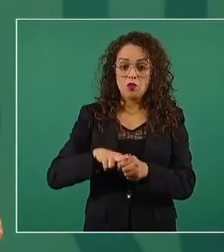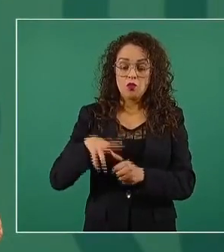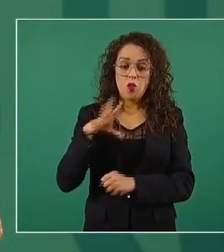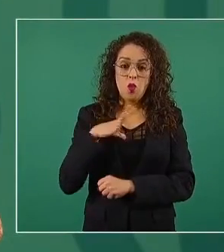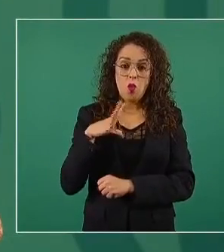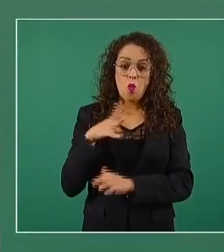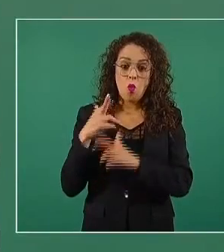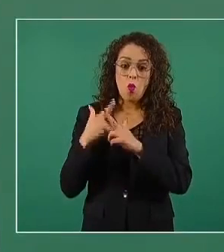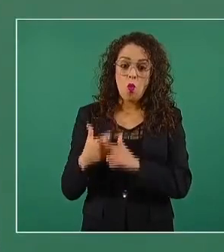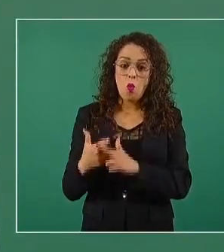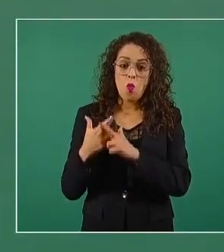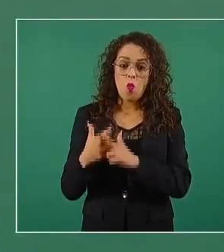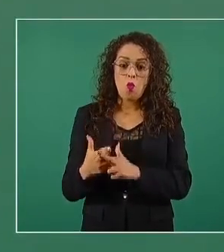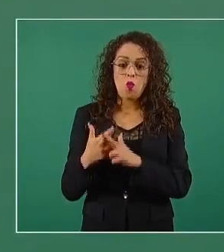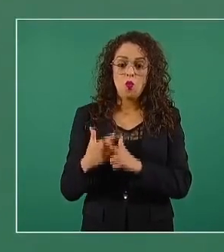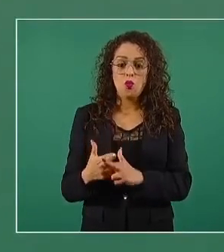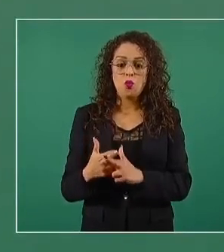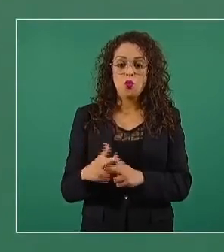de